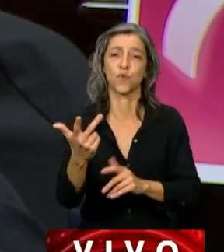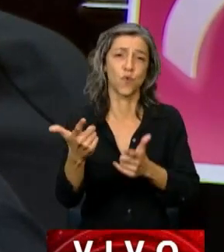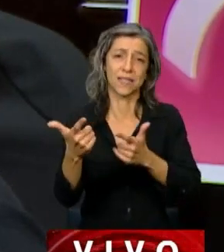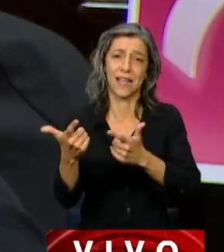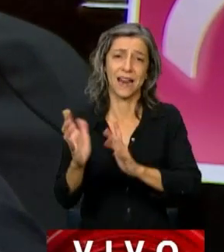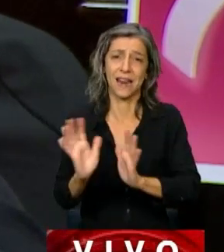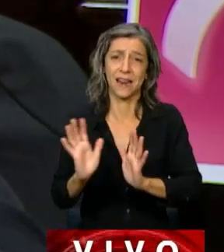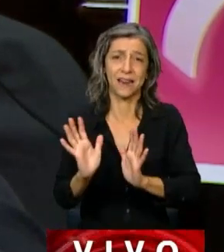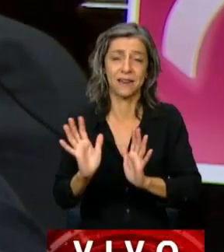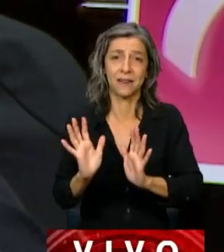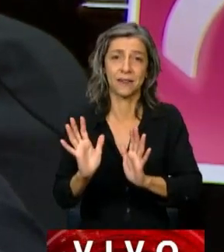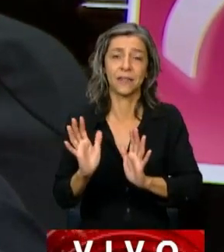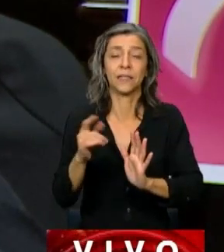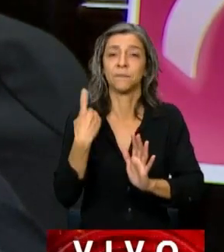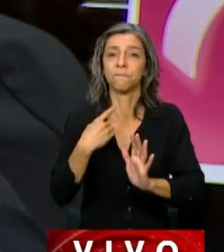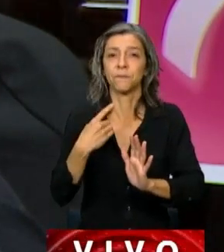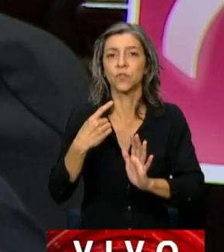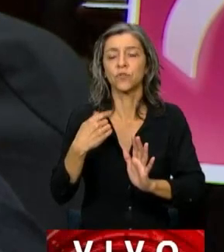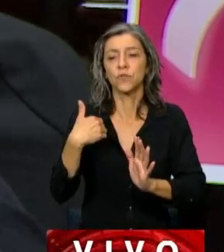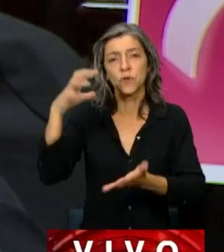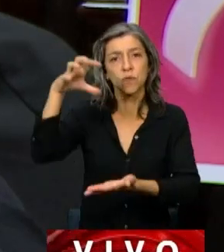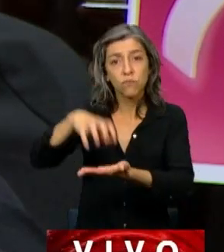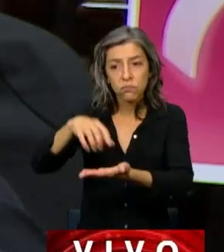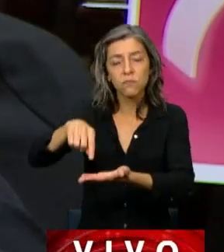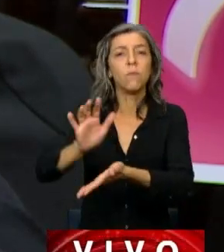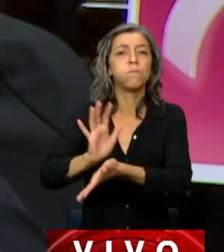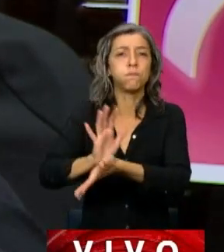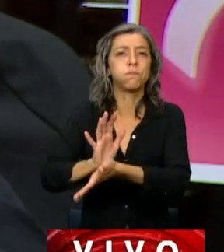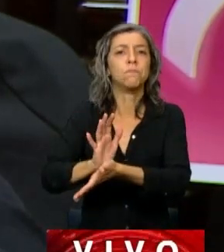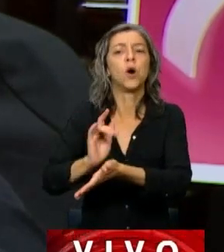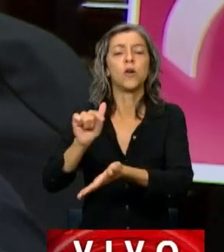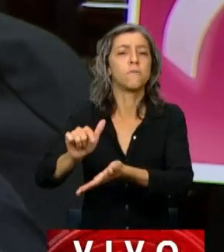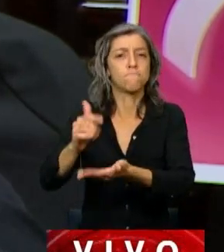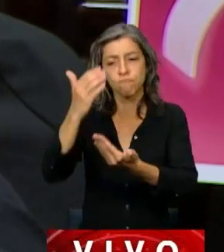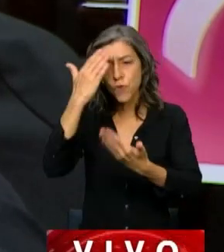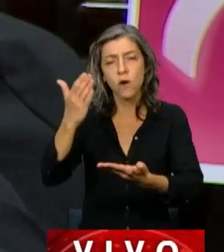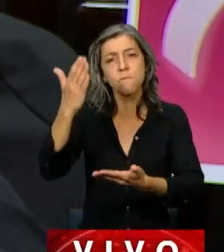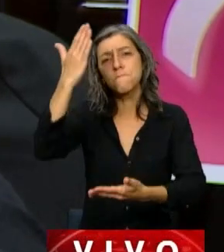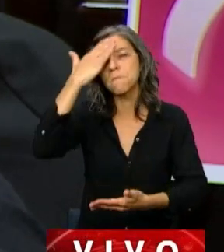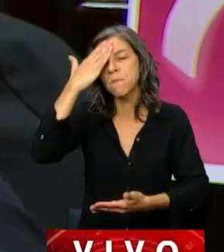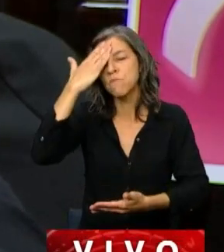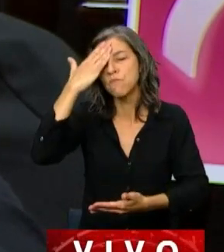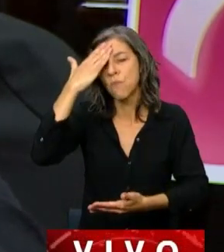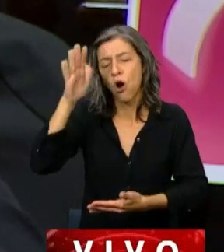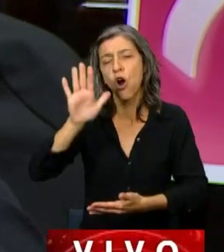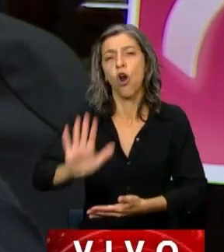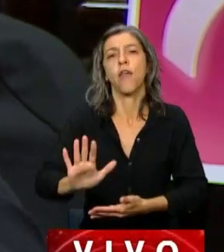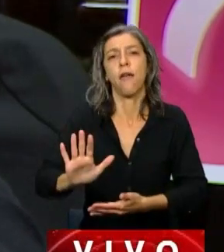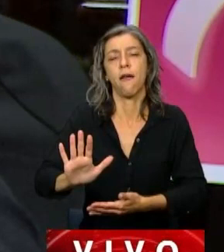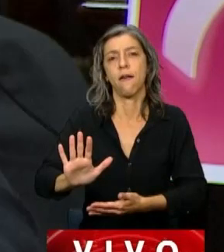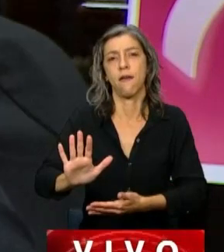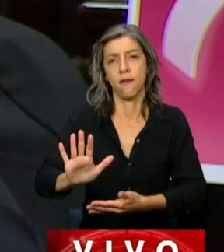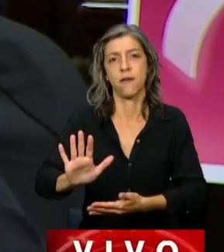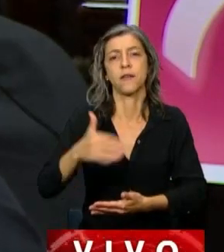es necesario. Celebro la idea de los familiares y el acompañamiento de todas las fuerzas